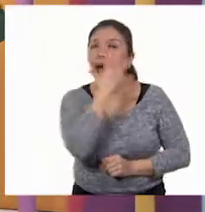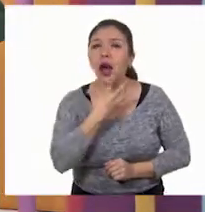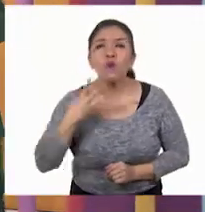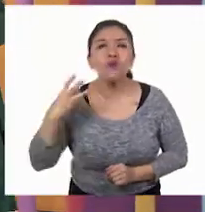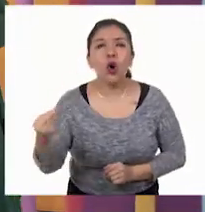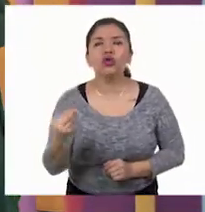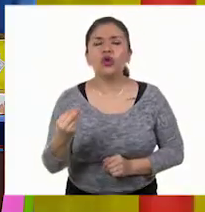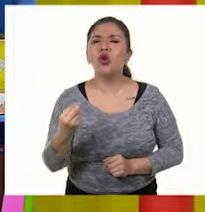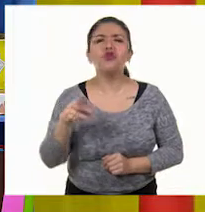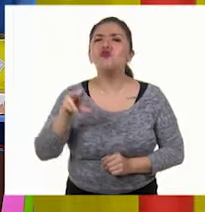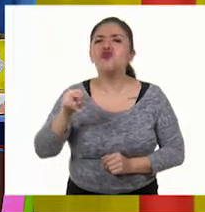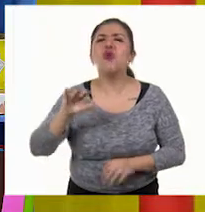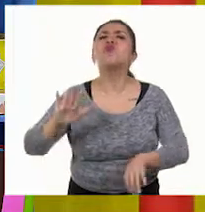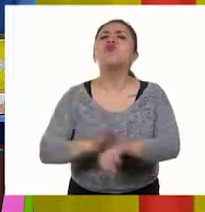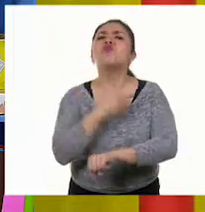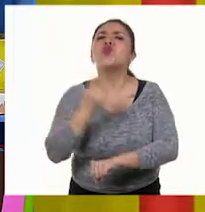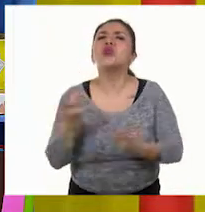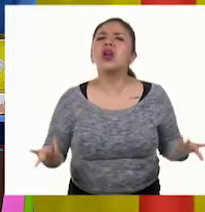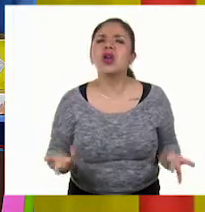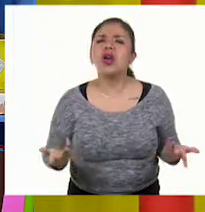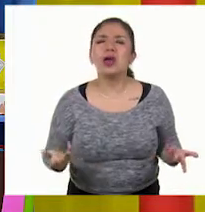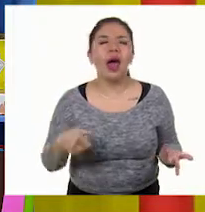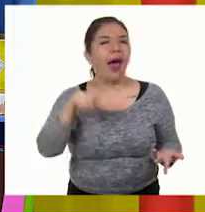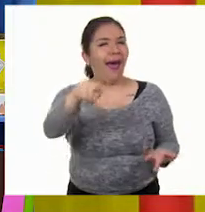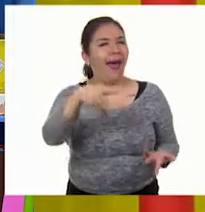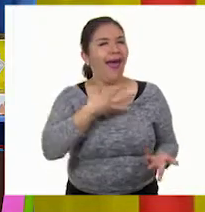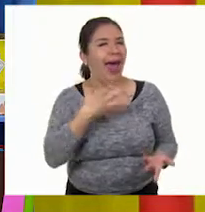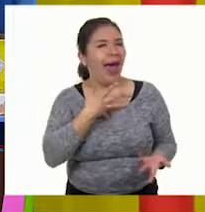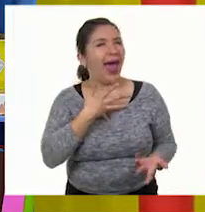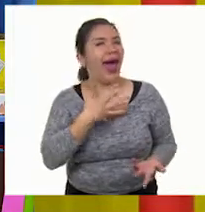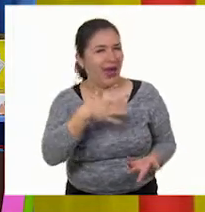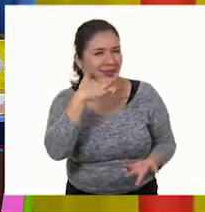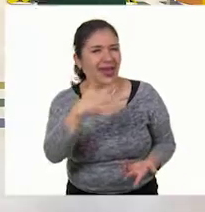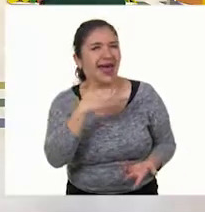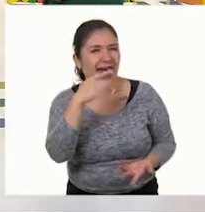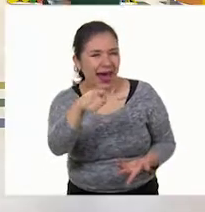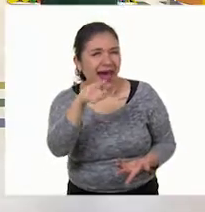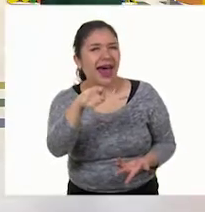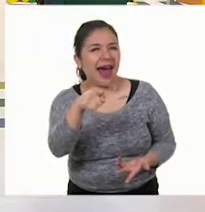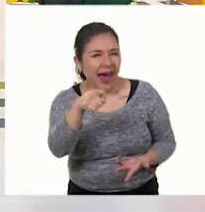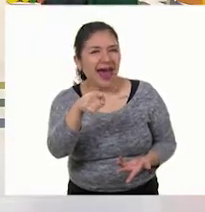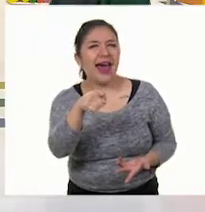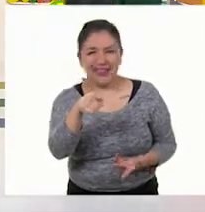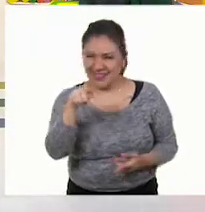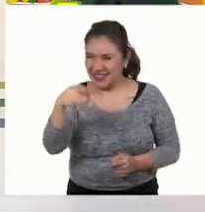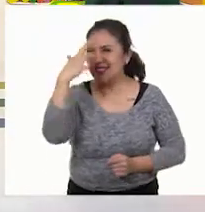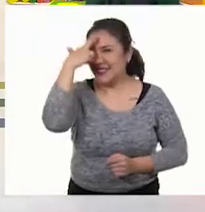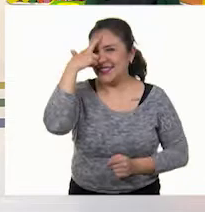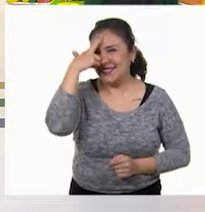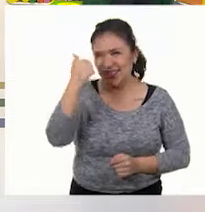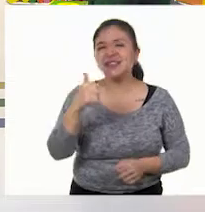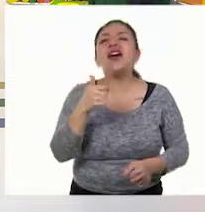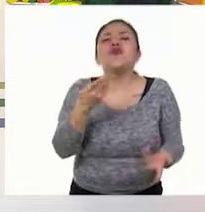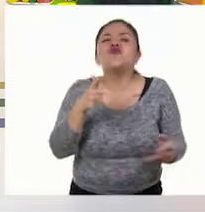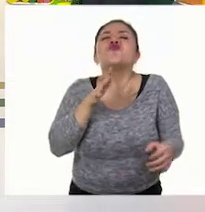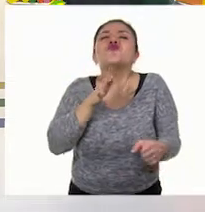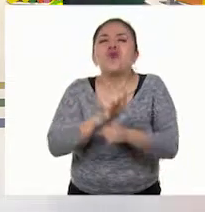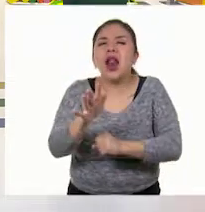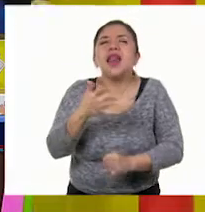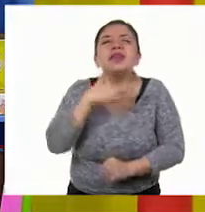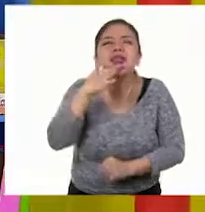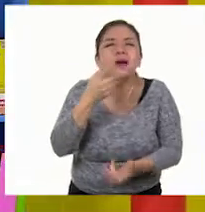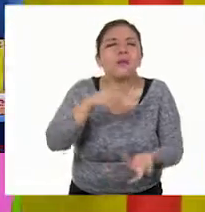Hermoso. Empieza con E. Ahí hay una trampa, maestra. Muy bien, Mariana. ¡Ay, no caí en la trampa! ¿Cuál es la trampa que está